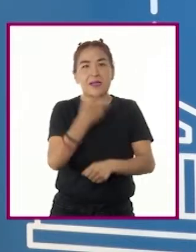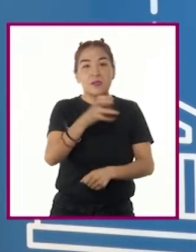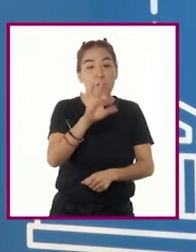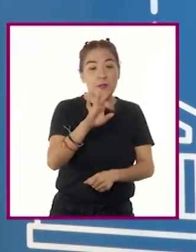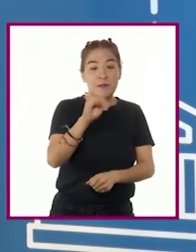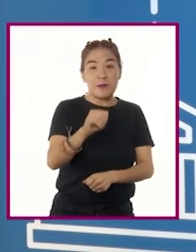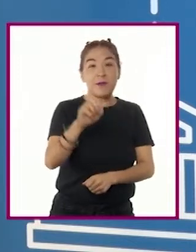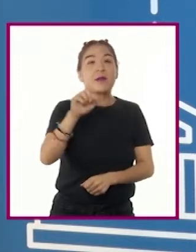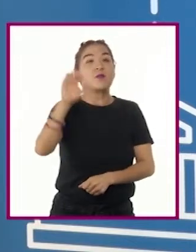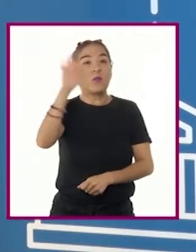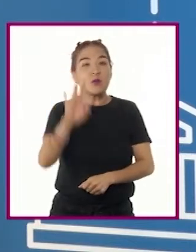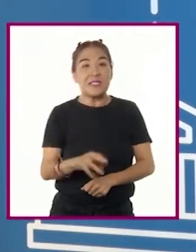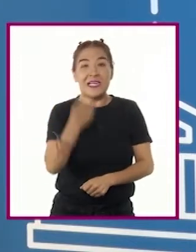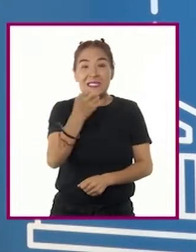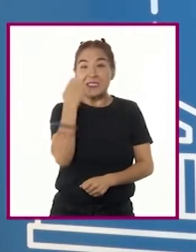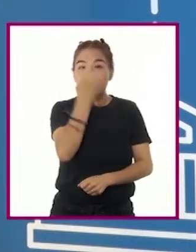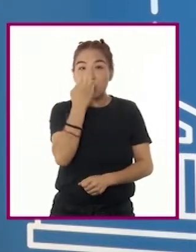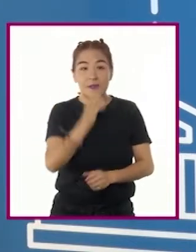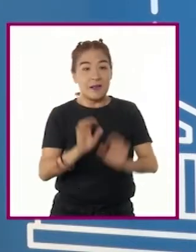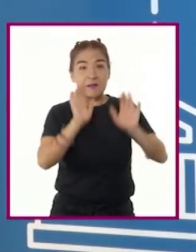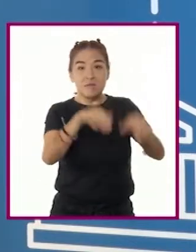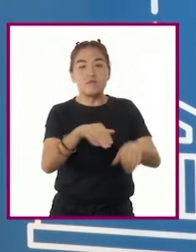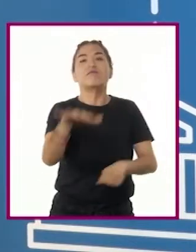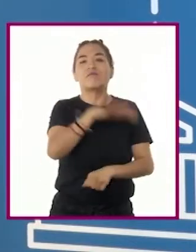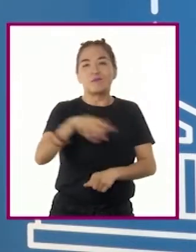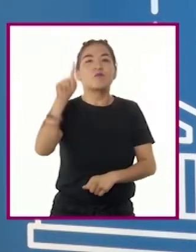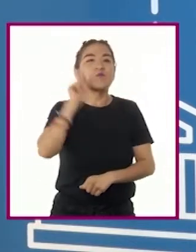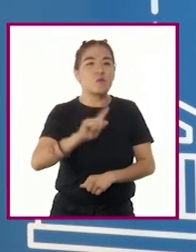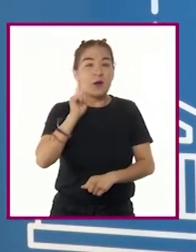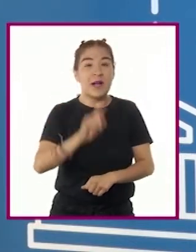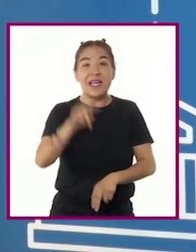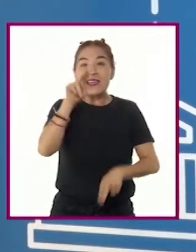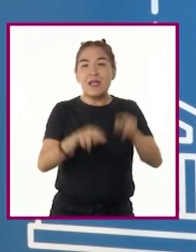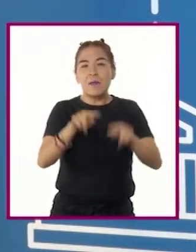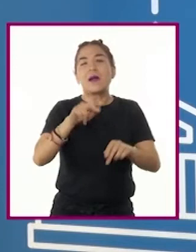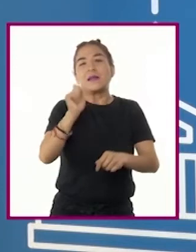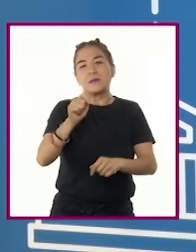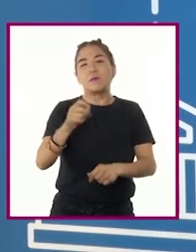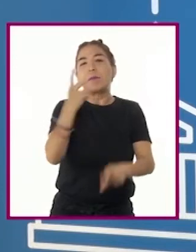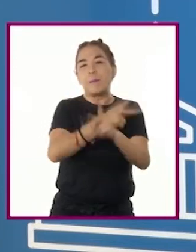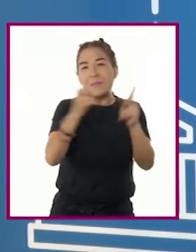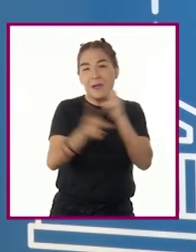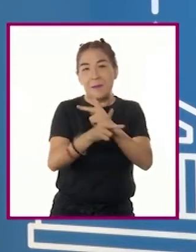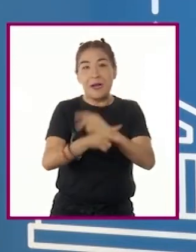49.9% de las personas inscritas eran mujeres y en el nivel medio y superior